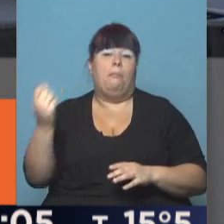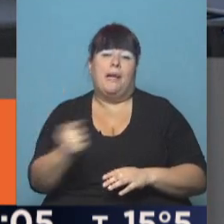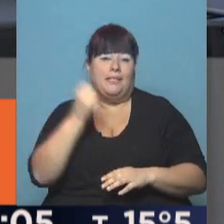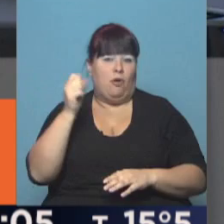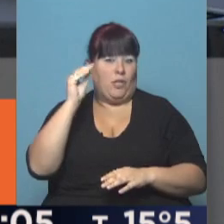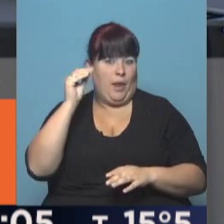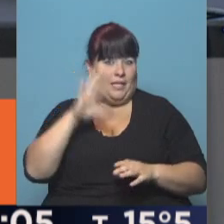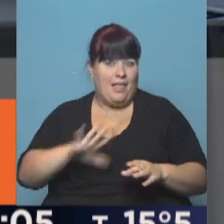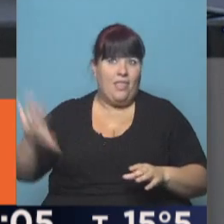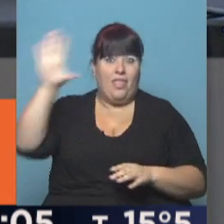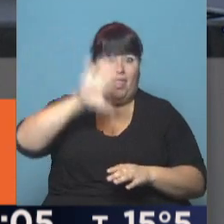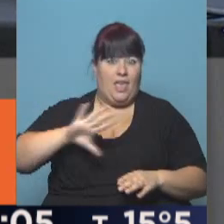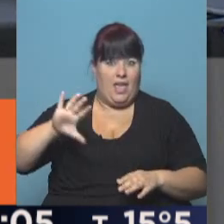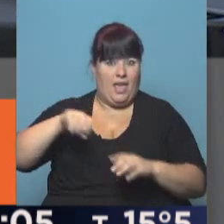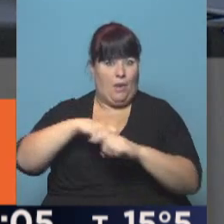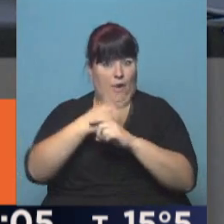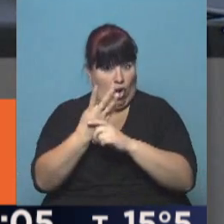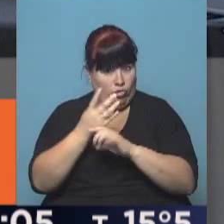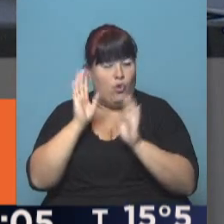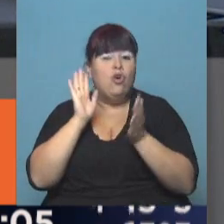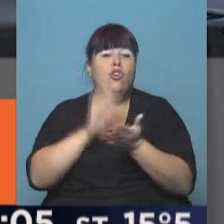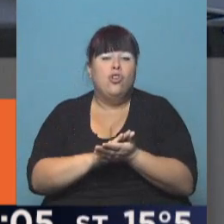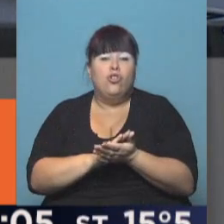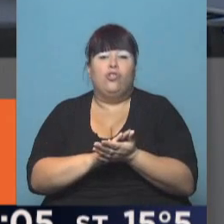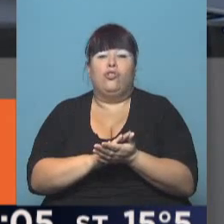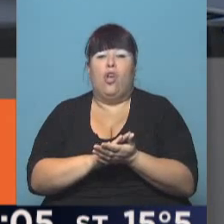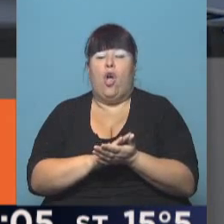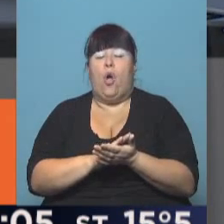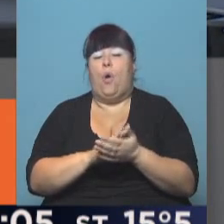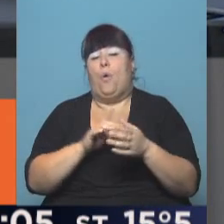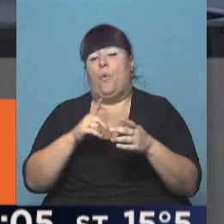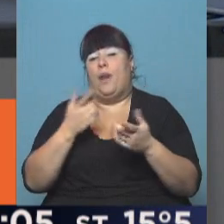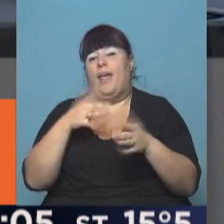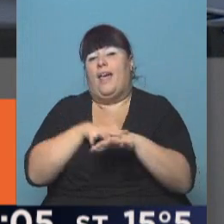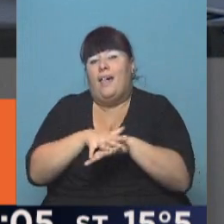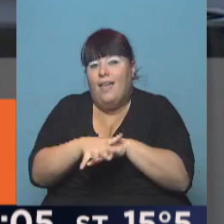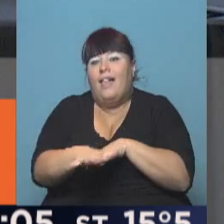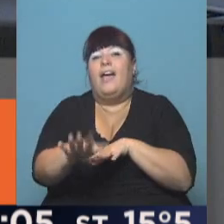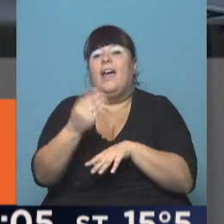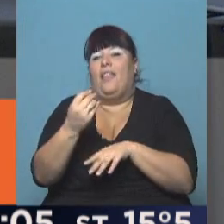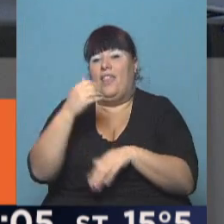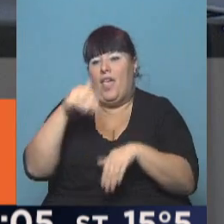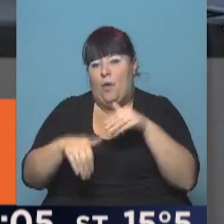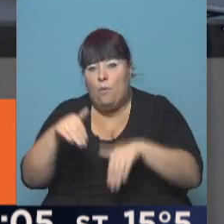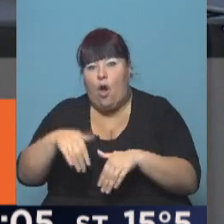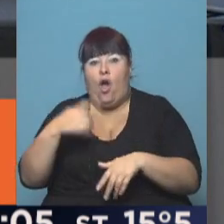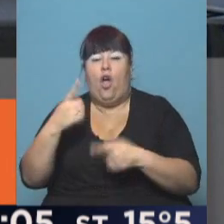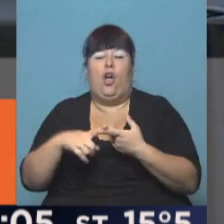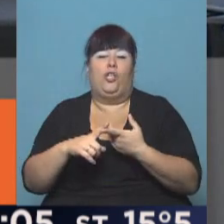más importante del bloque. En cuanto a la influencia electoral